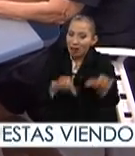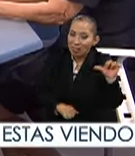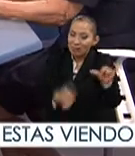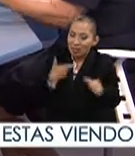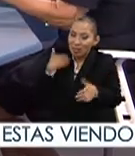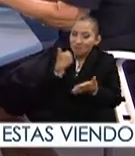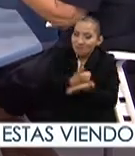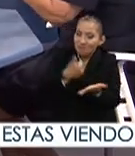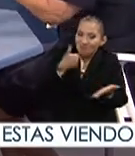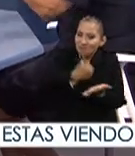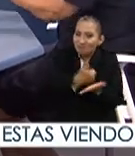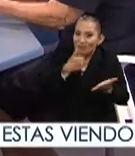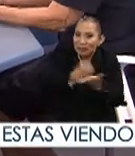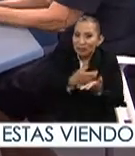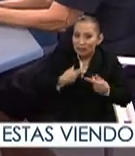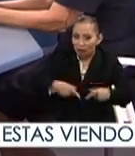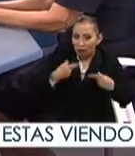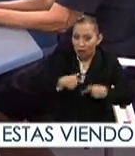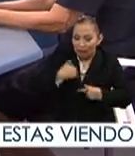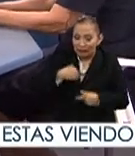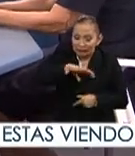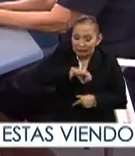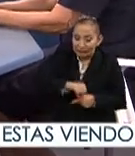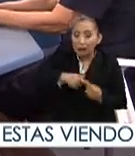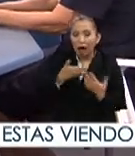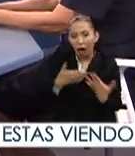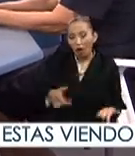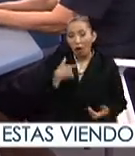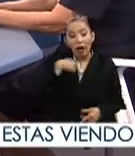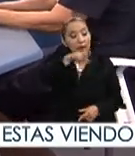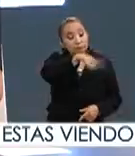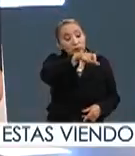actividad de ayuda a los demás. O pues hoy en día